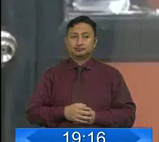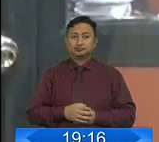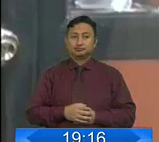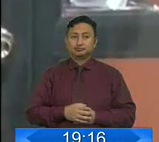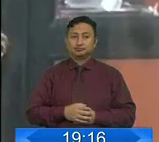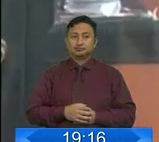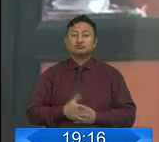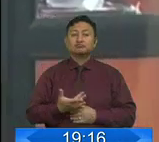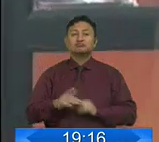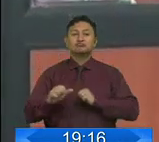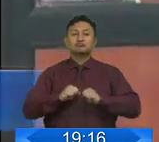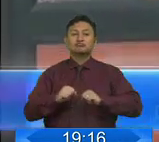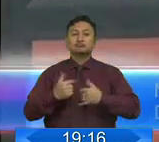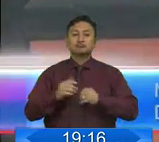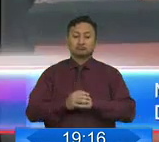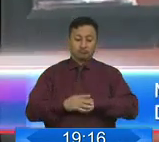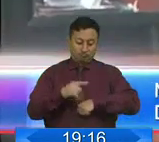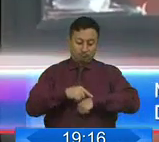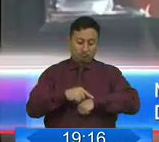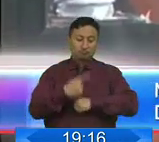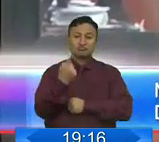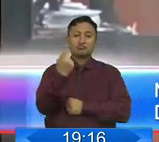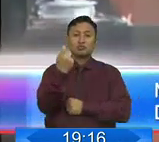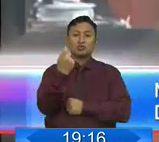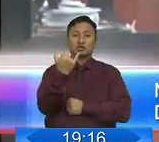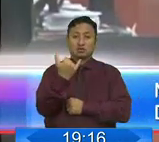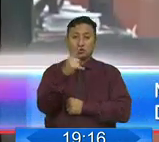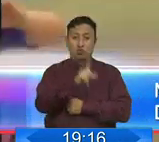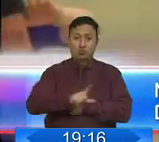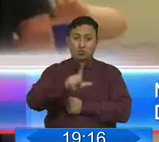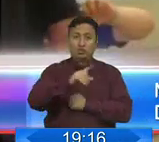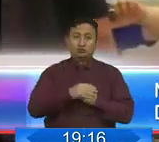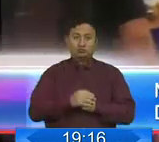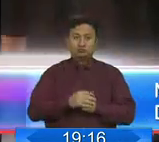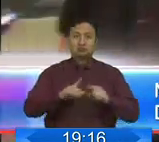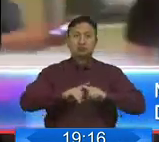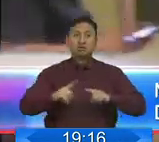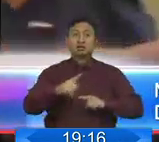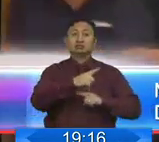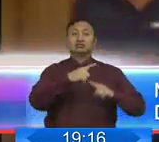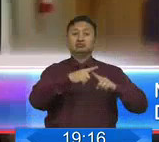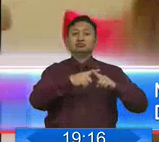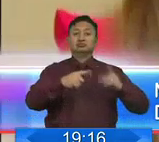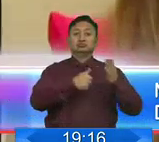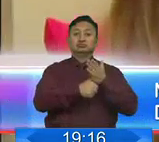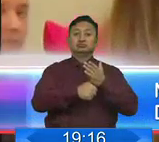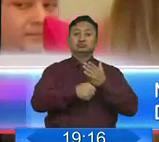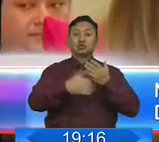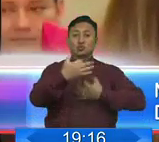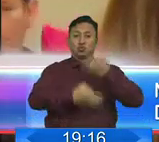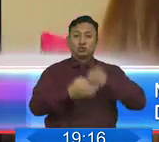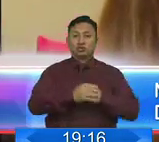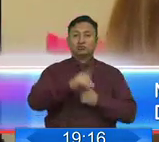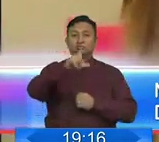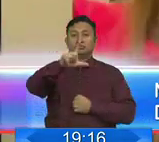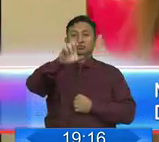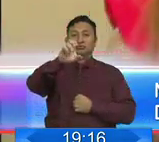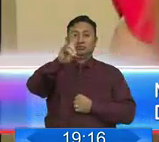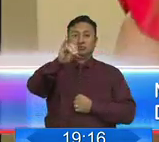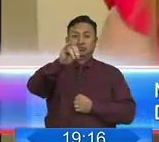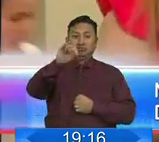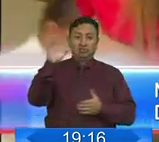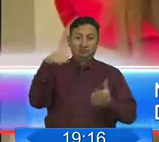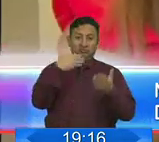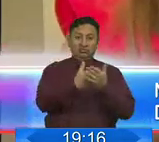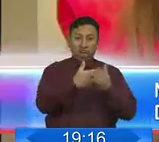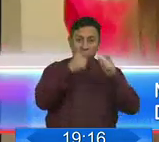La diligencia estaba prevista para las 11 horas de este lunes. Sin embargo, la ex ministra de Justicia, Lady Zúñiga, no acudió a la fiscalía para